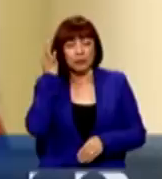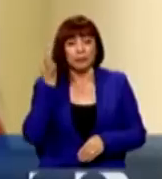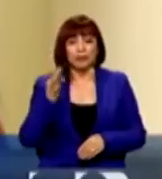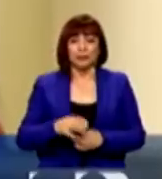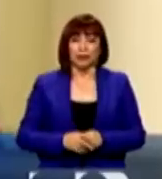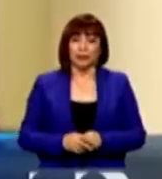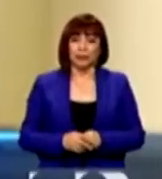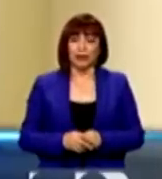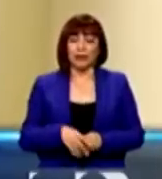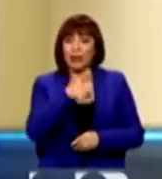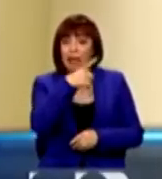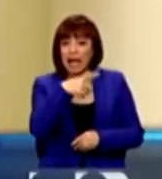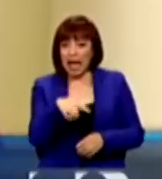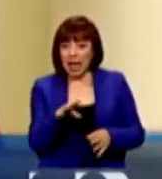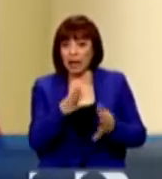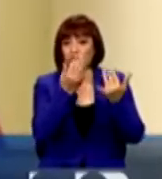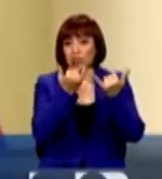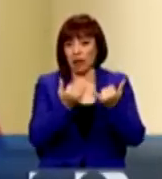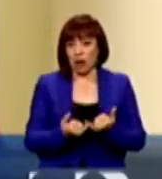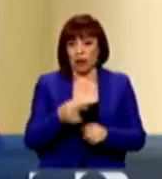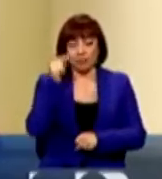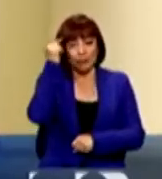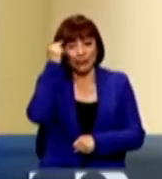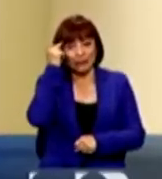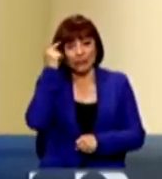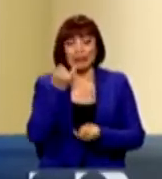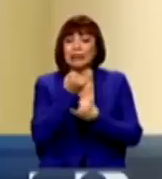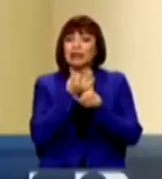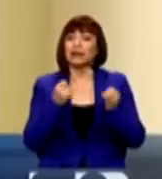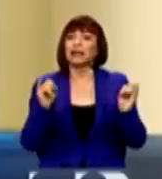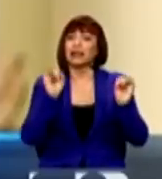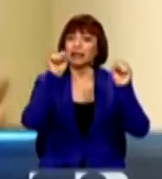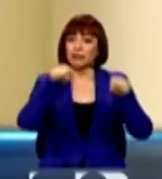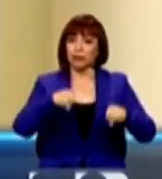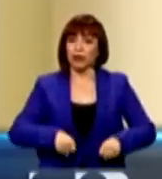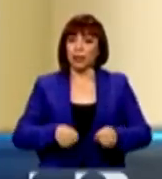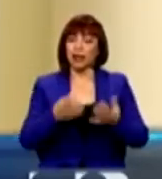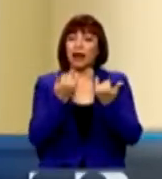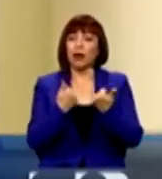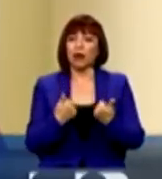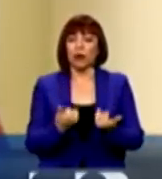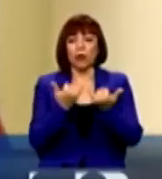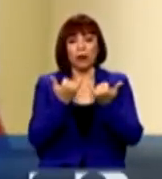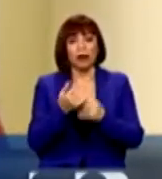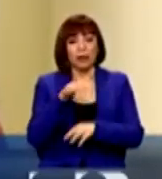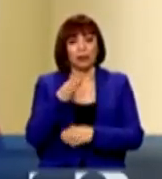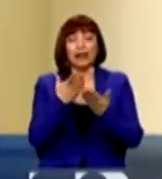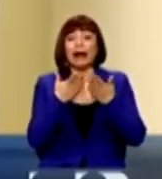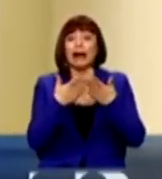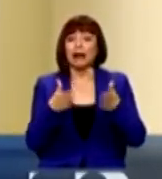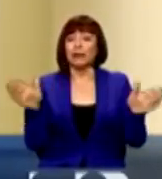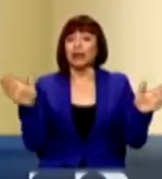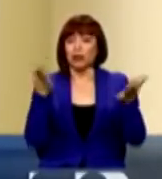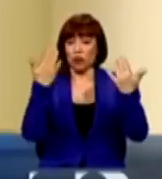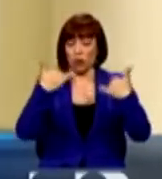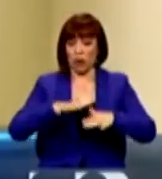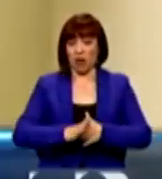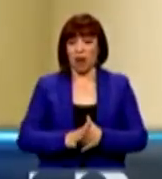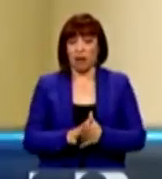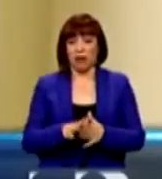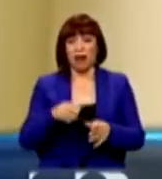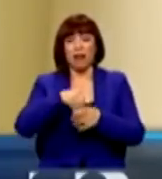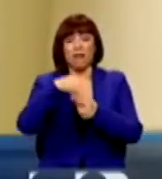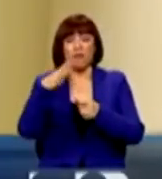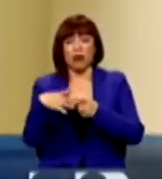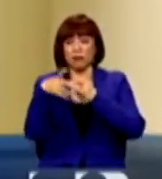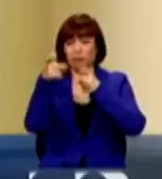que interpreten esta independencia judicial como una carta abierta para proceder fuera del derecho. Tenemos